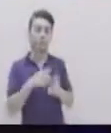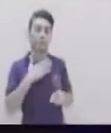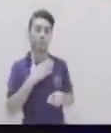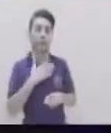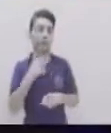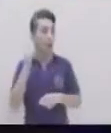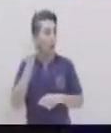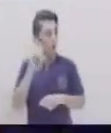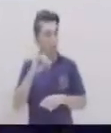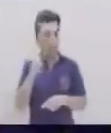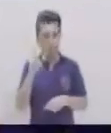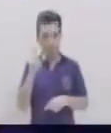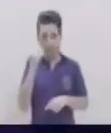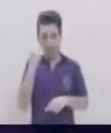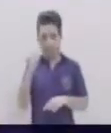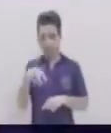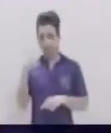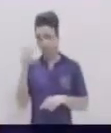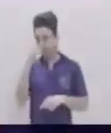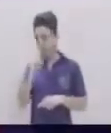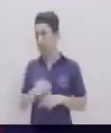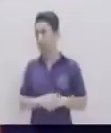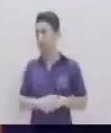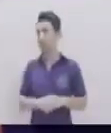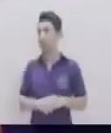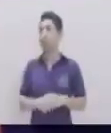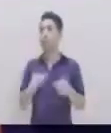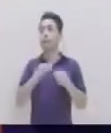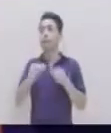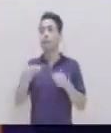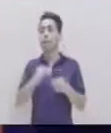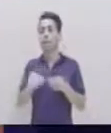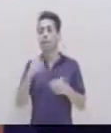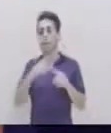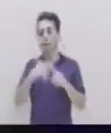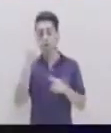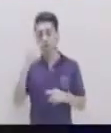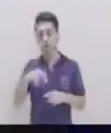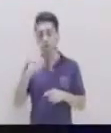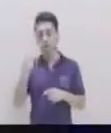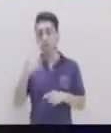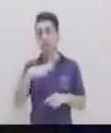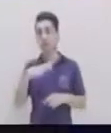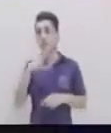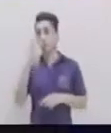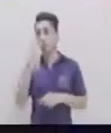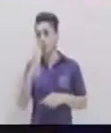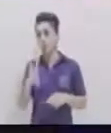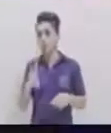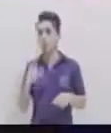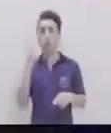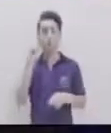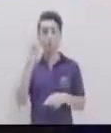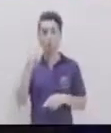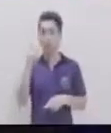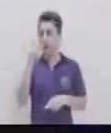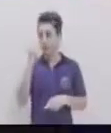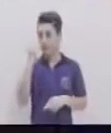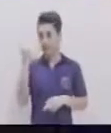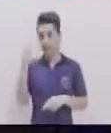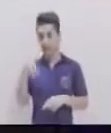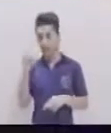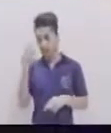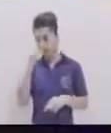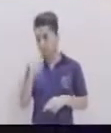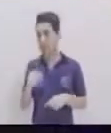nuestros guardianes. En el pueblo Xinka tenemos 4 guardianes, el volcán Humay,